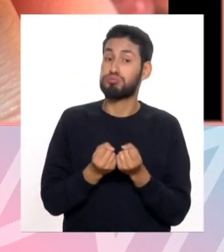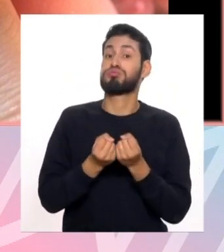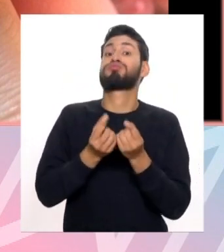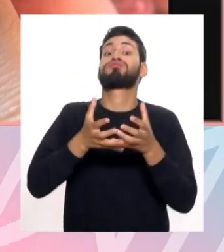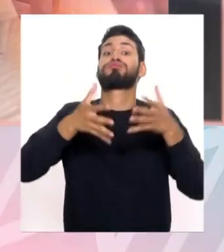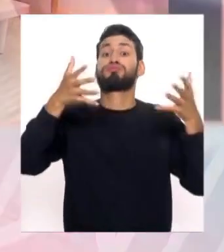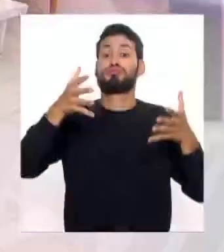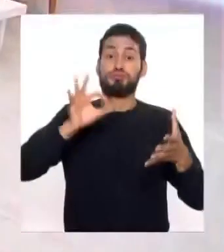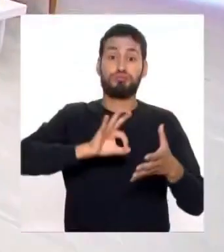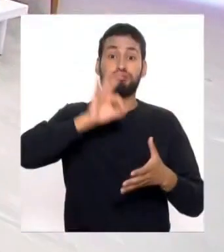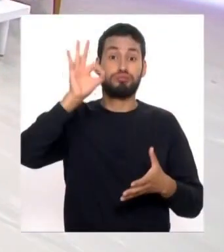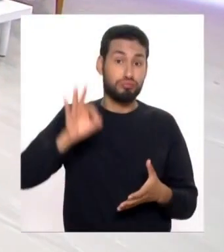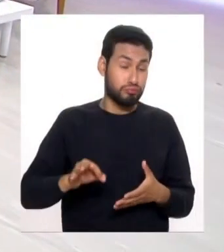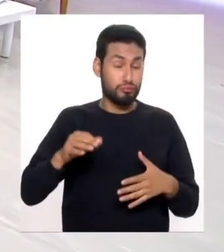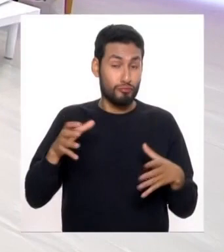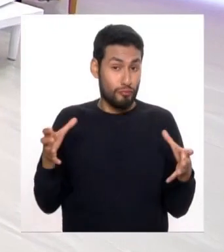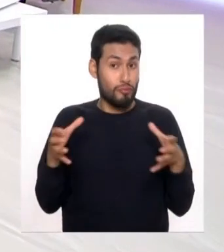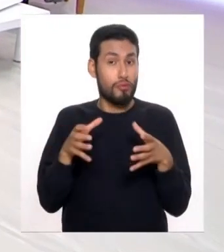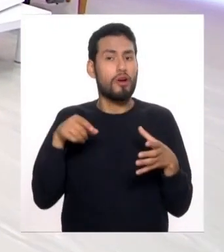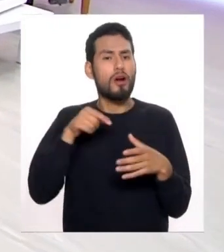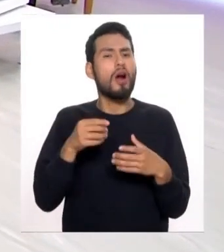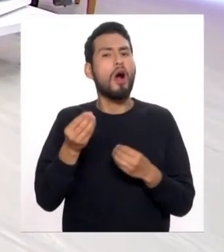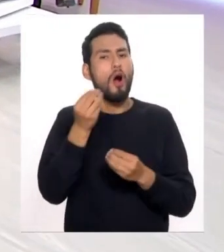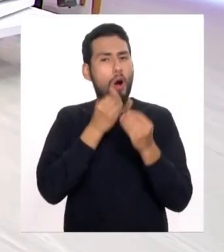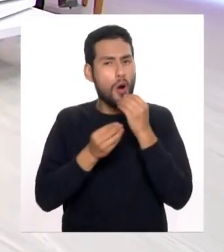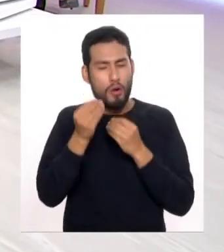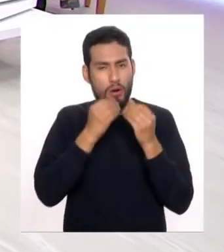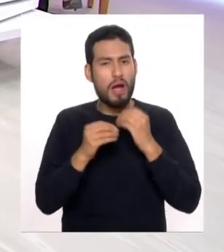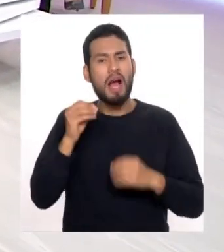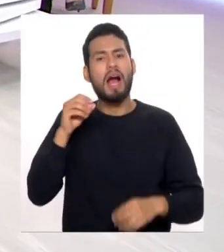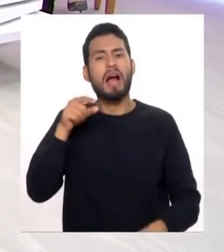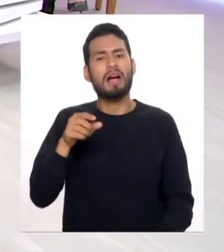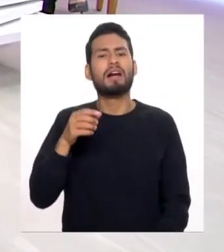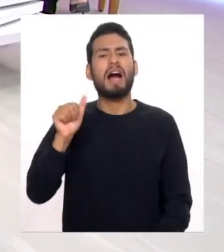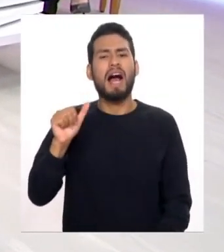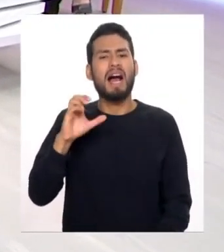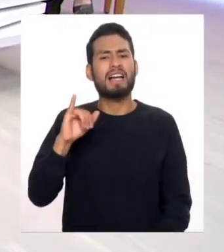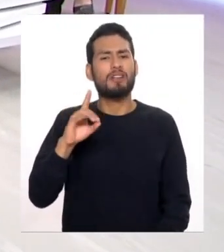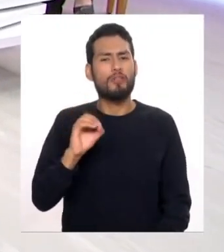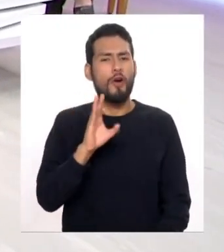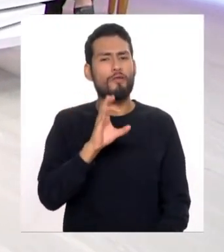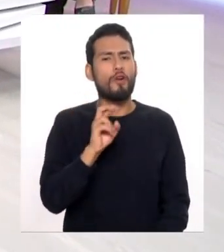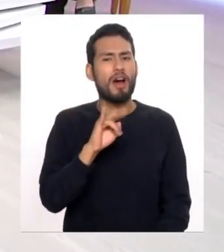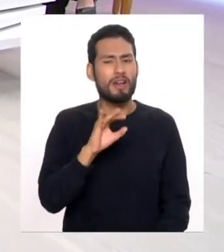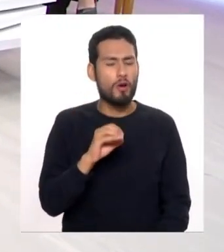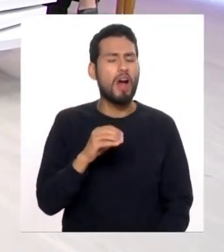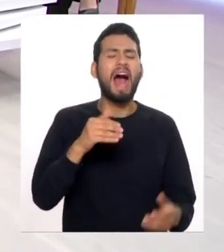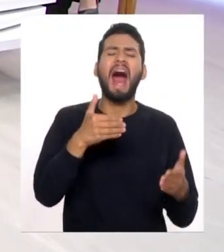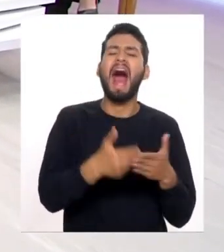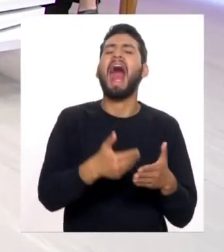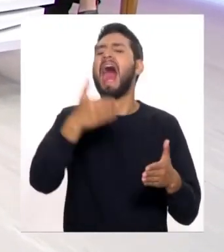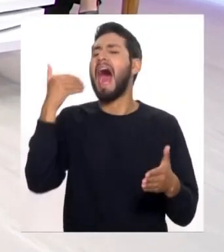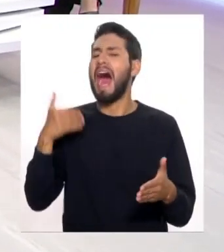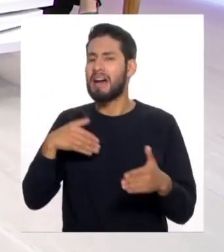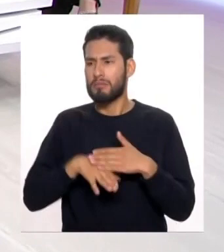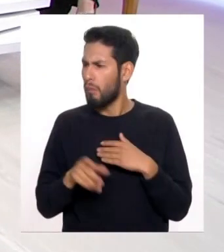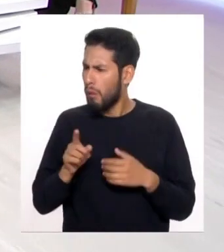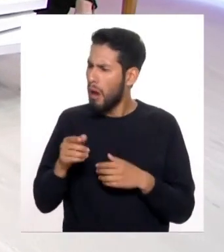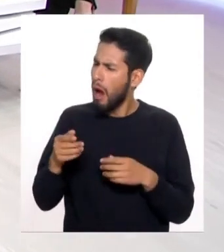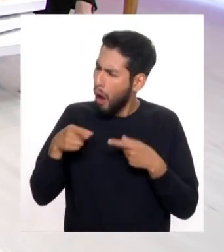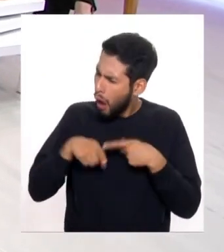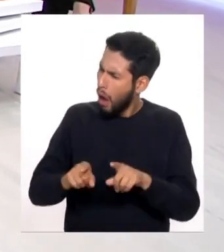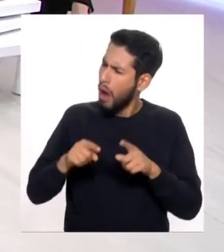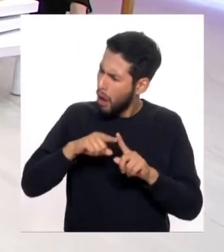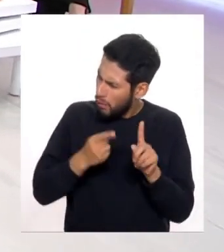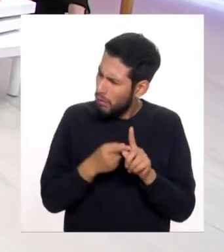bastante proporción, en una gran proporción, con el consumo de ácido fólico, que tiene que ser antes del embarazo. Doctor, ¿pero por qué no durante el embarazo? Si